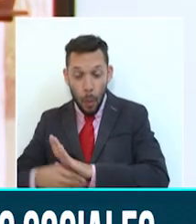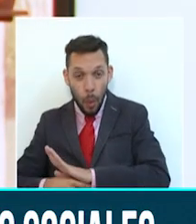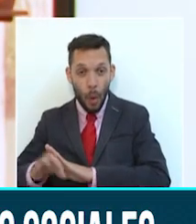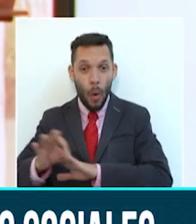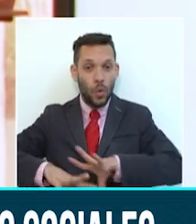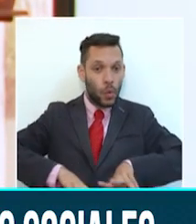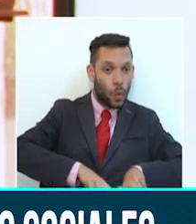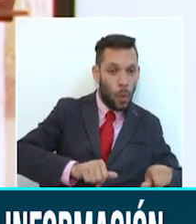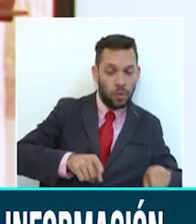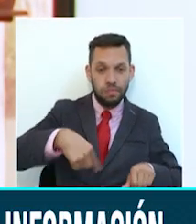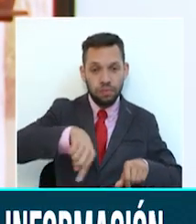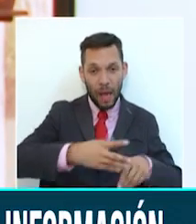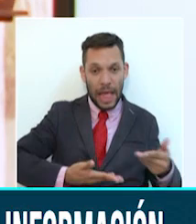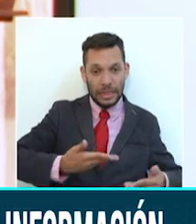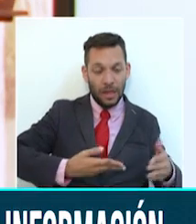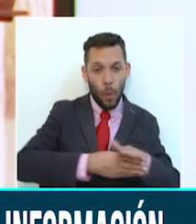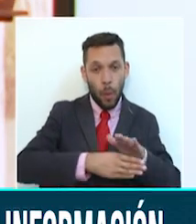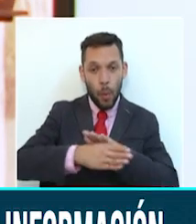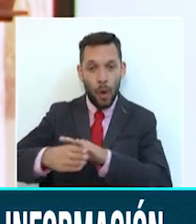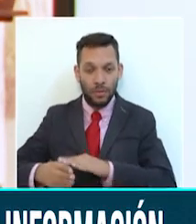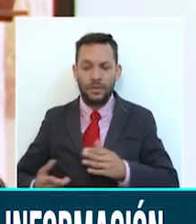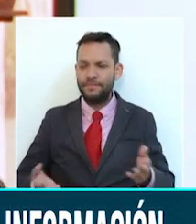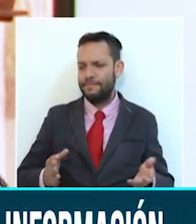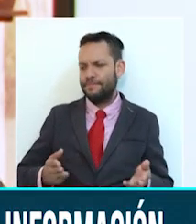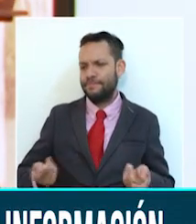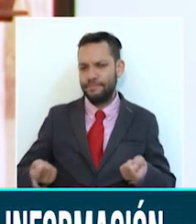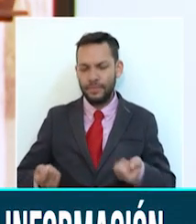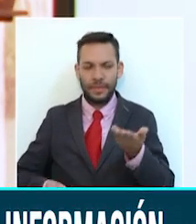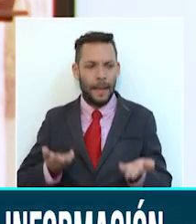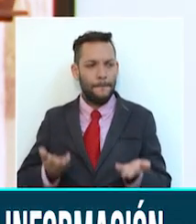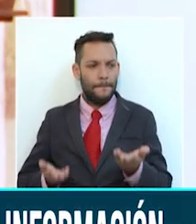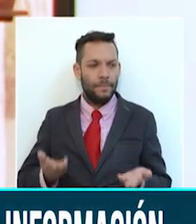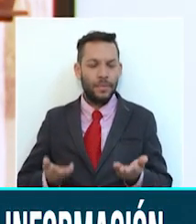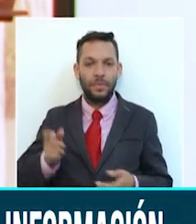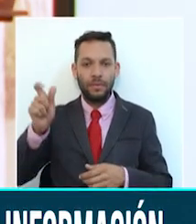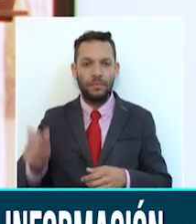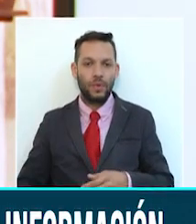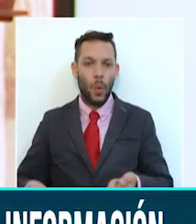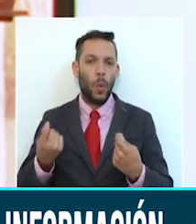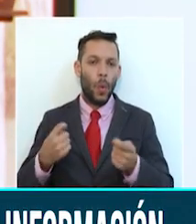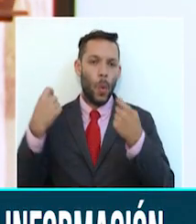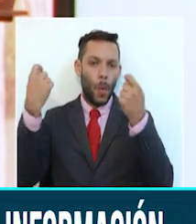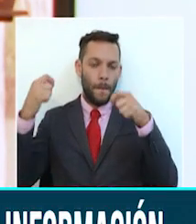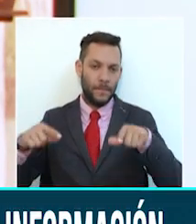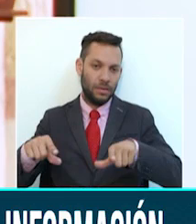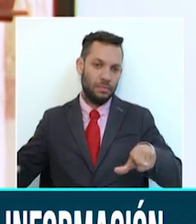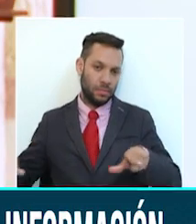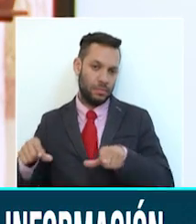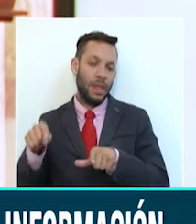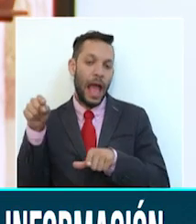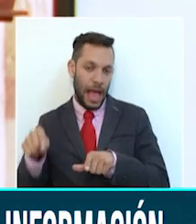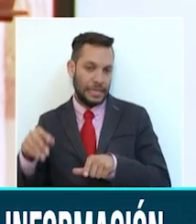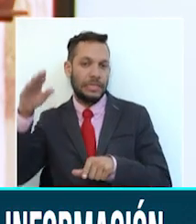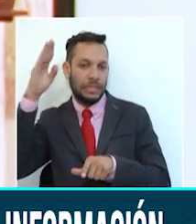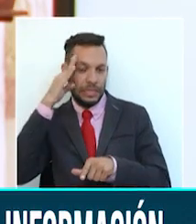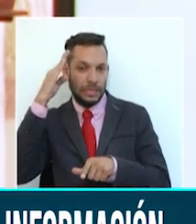por las redes sociales son las que se tienen que evaluar, sobre todo por los señores comerciantes y demás personas que resultaron afectadas